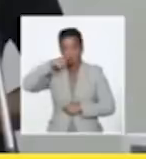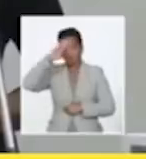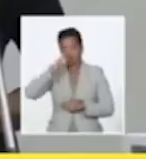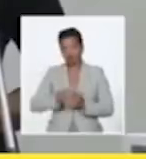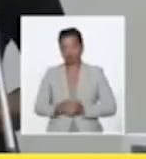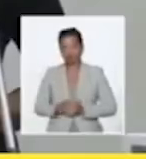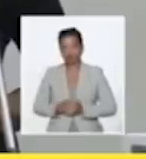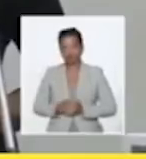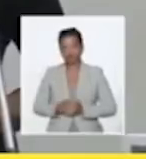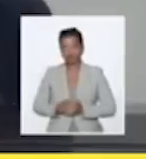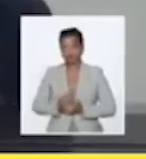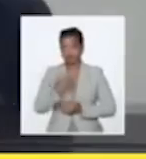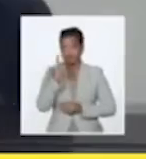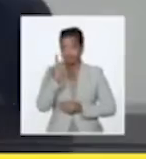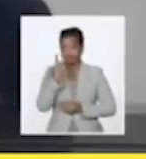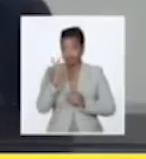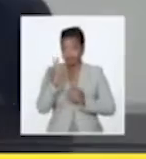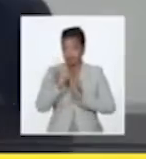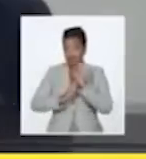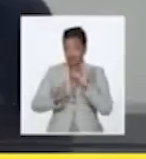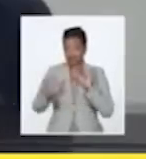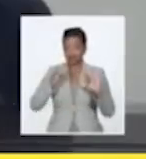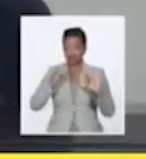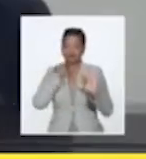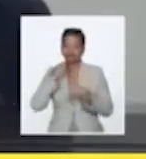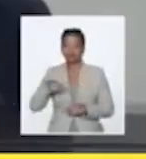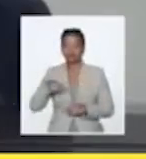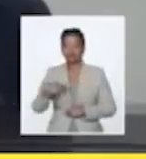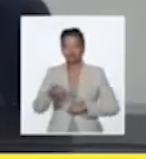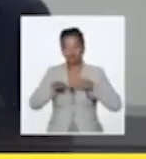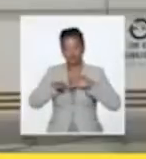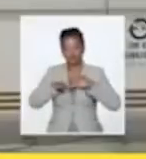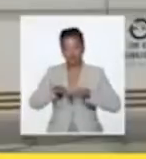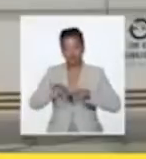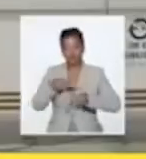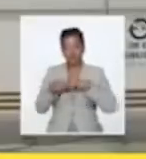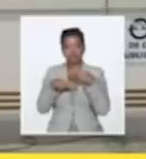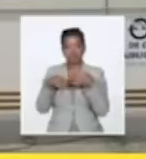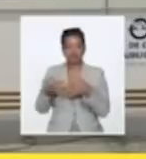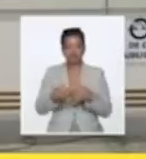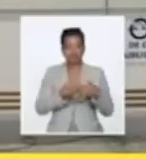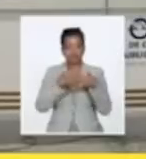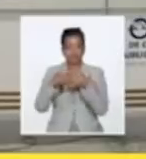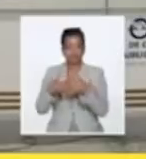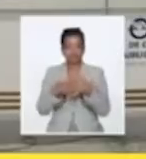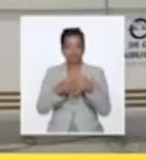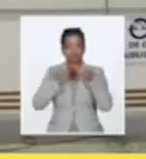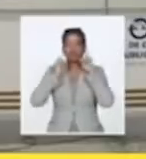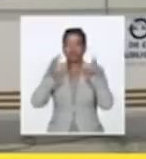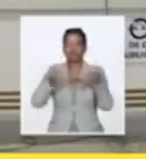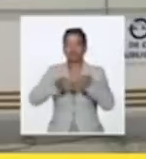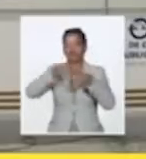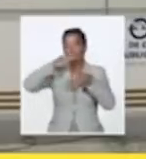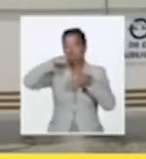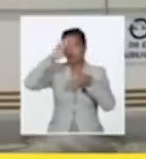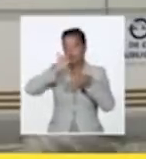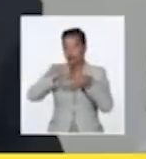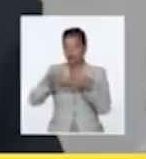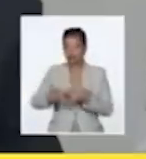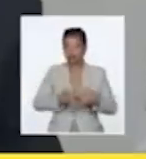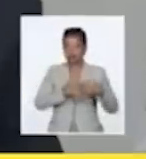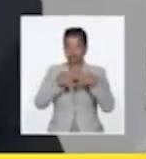primer trimestre del próximo año, esperan realizar en Washington un simposio entre cubanos y